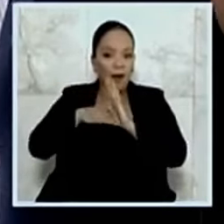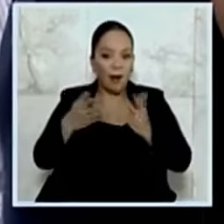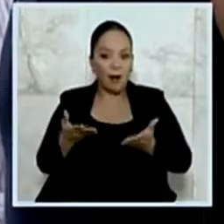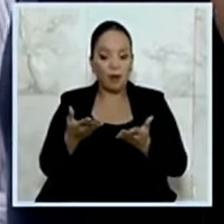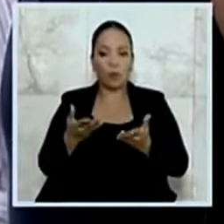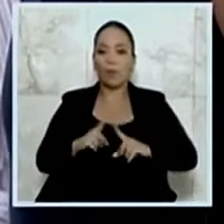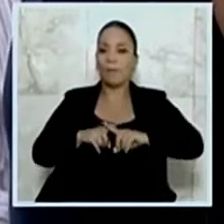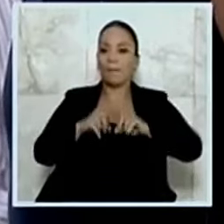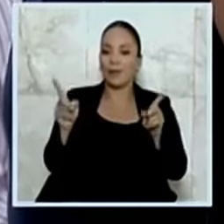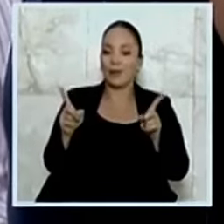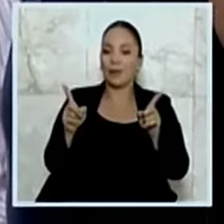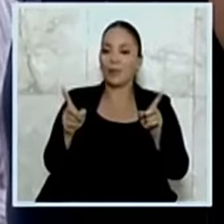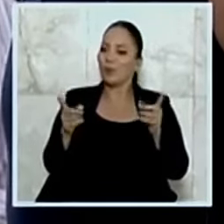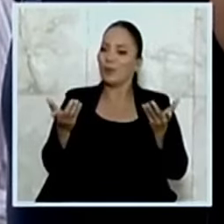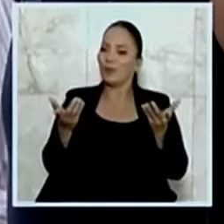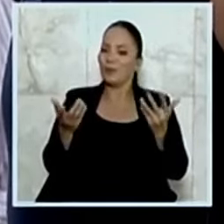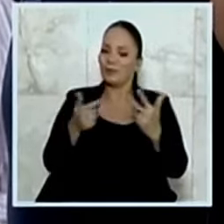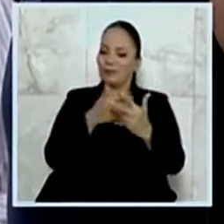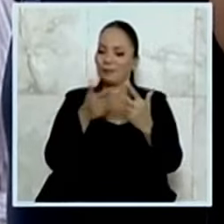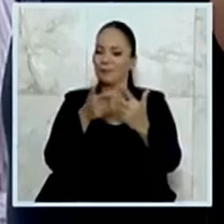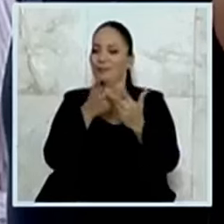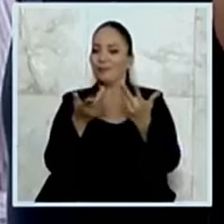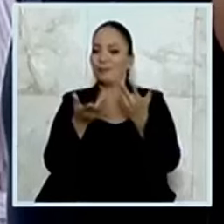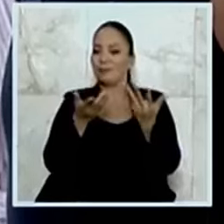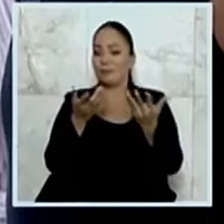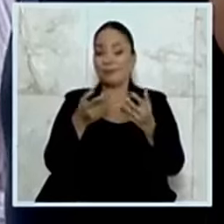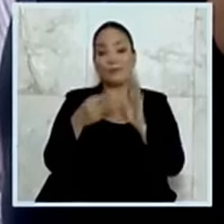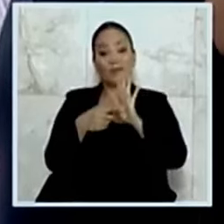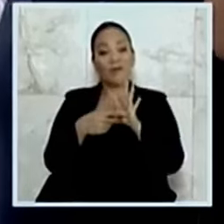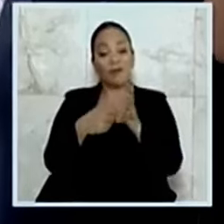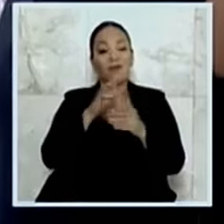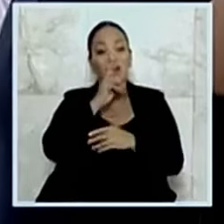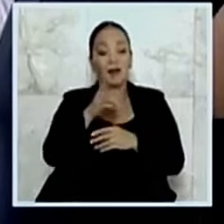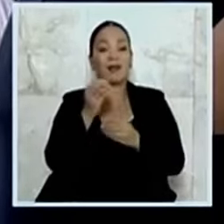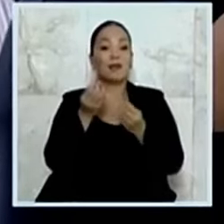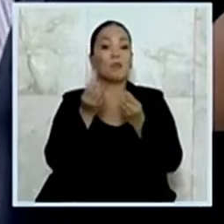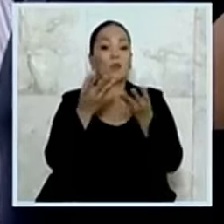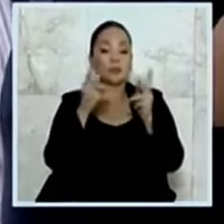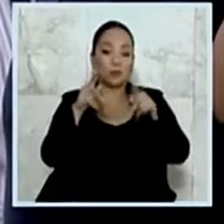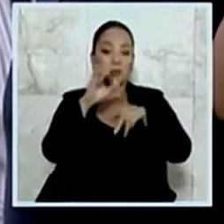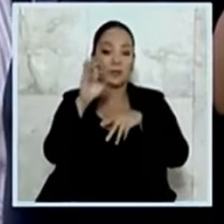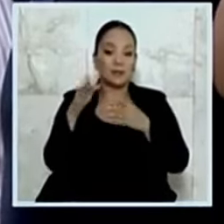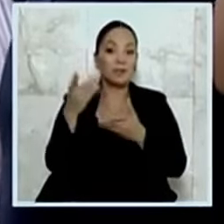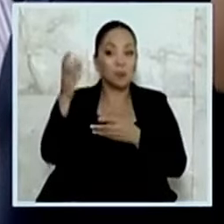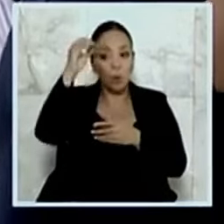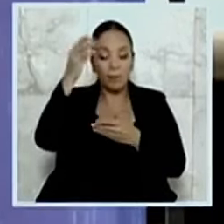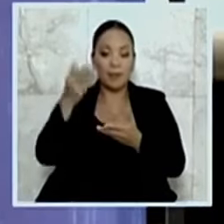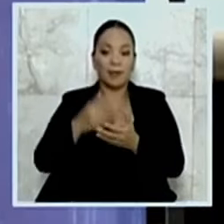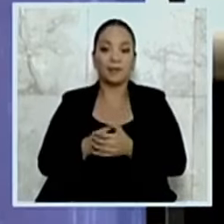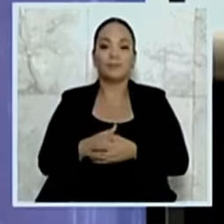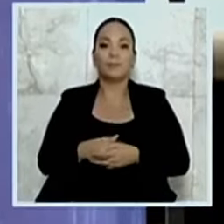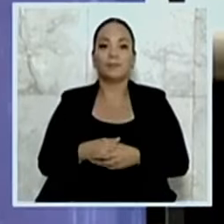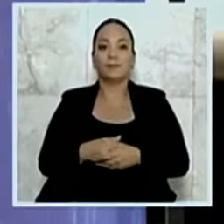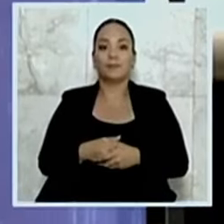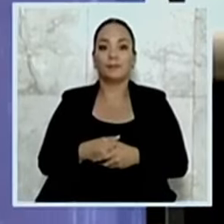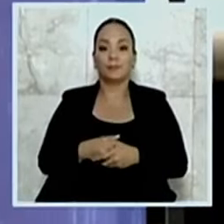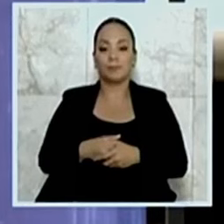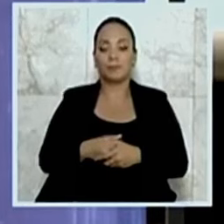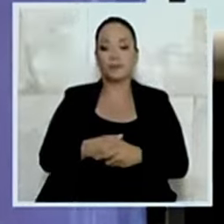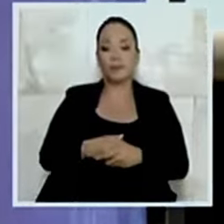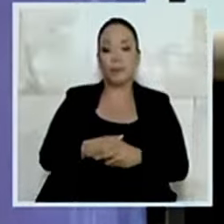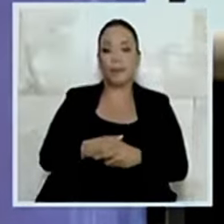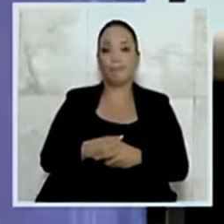mes. Usted, junto con otros jerarcas, han defendido que la inflación ha bajado considerablemente. Sin embargo,